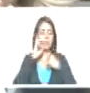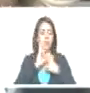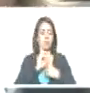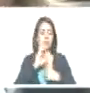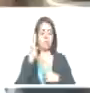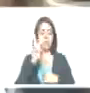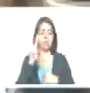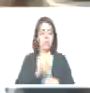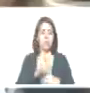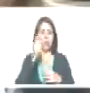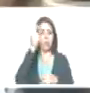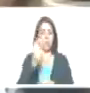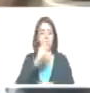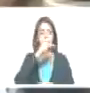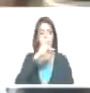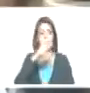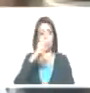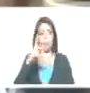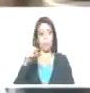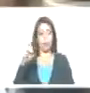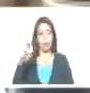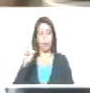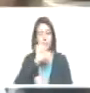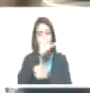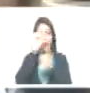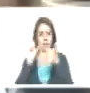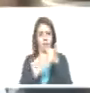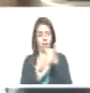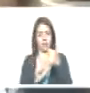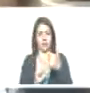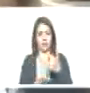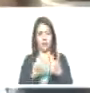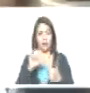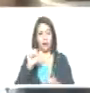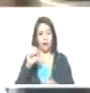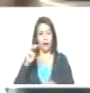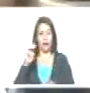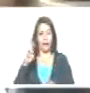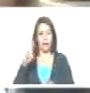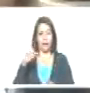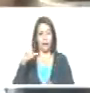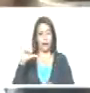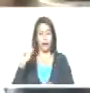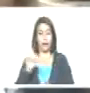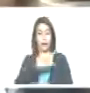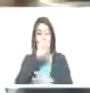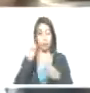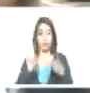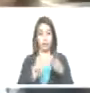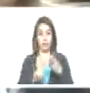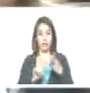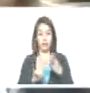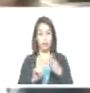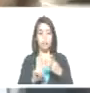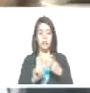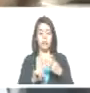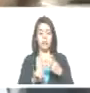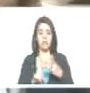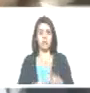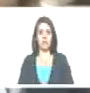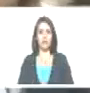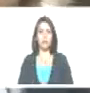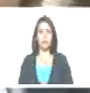Infante, primer vicepresidente, diputada América Pérez, mujer en la segunda vicepresidencia.